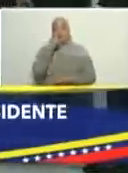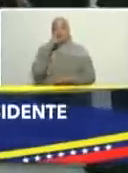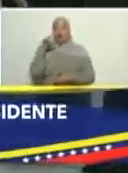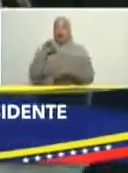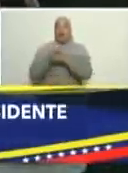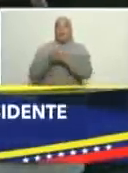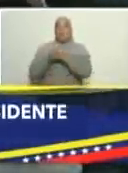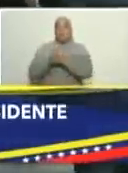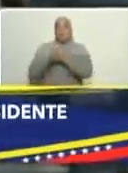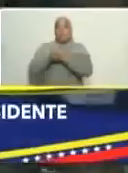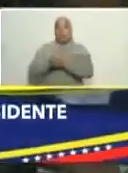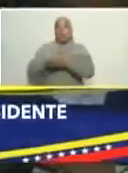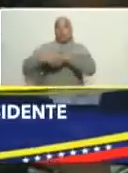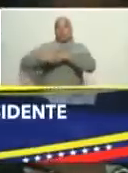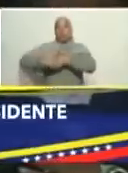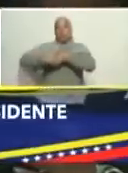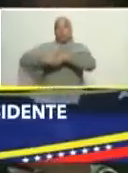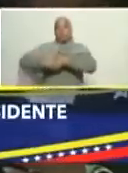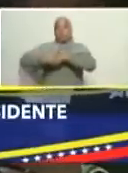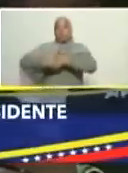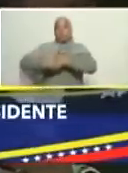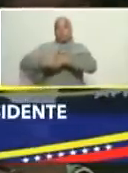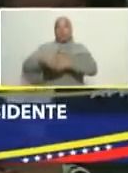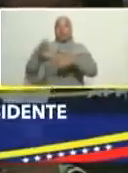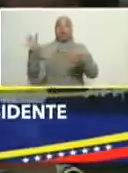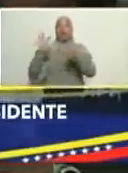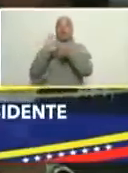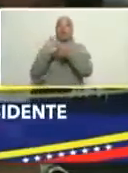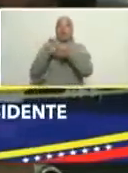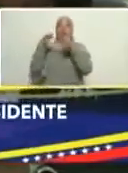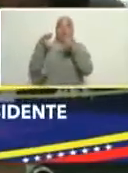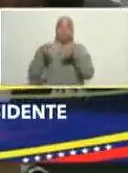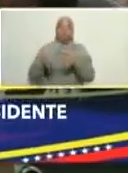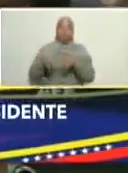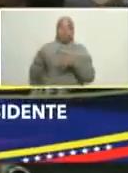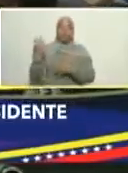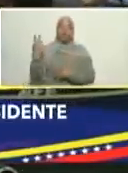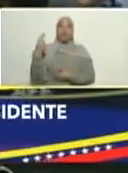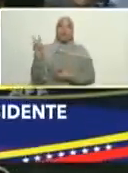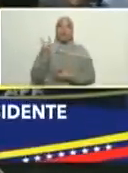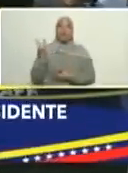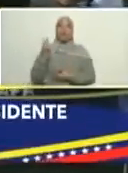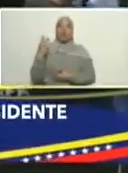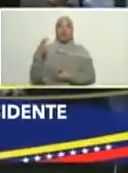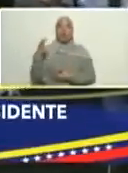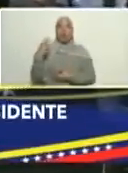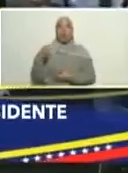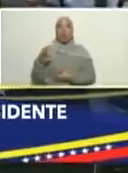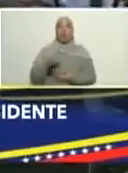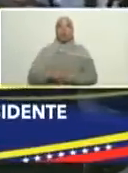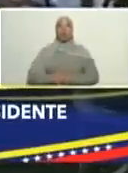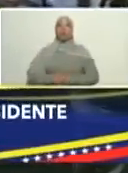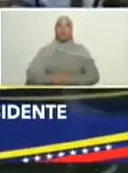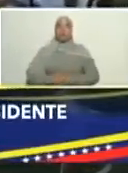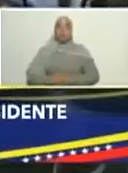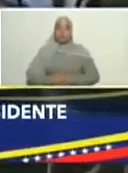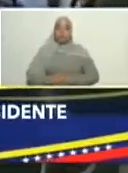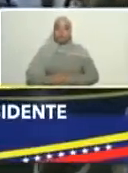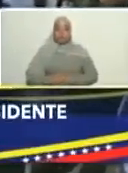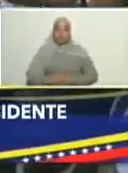en el Palacio de Miraflores, reafirmando estas bases de unión entre ambos mandatarios, entre ambas